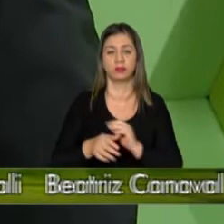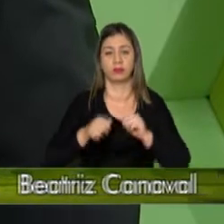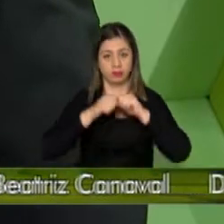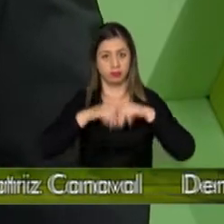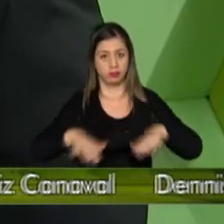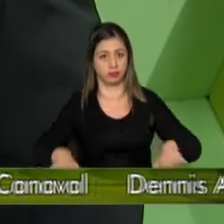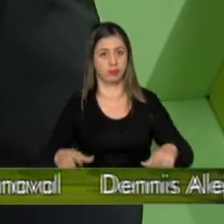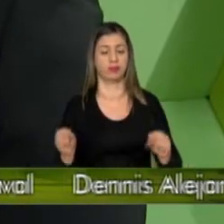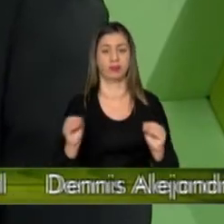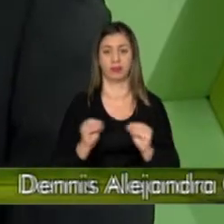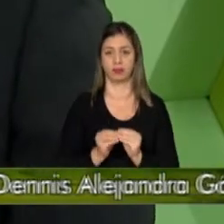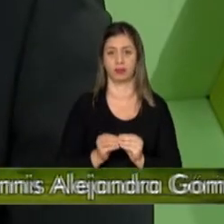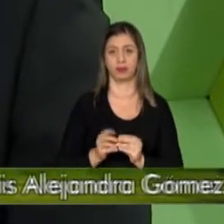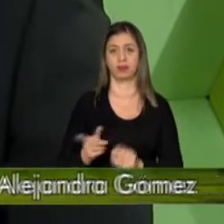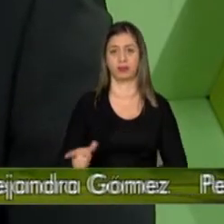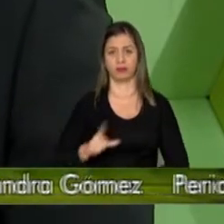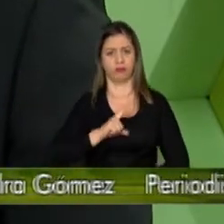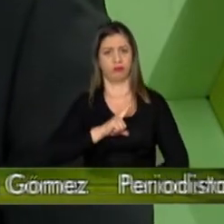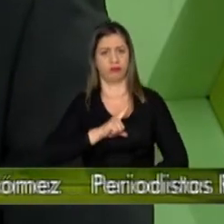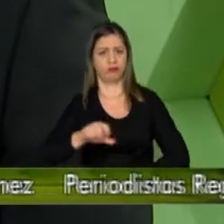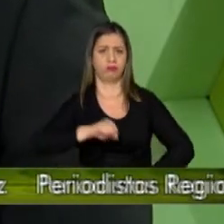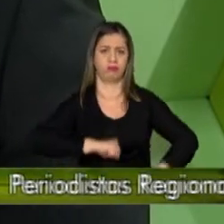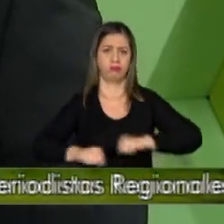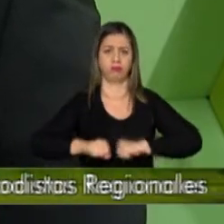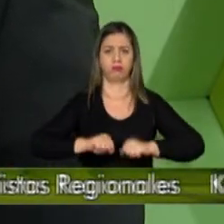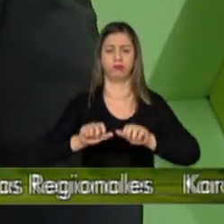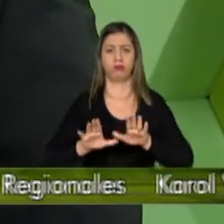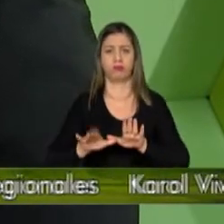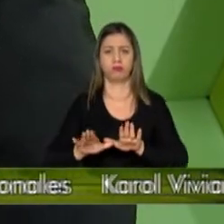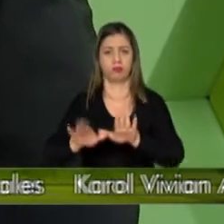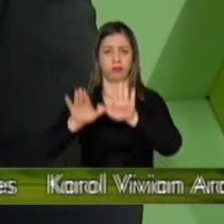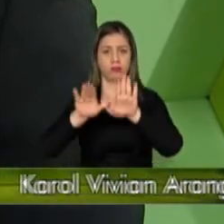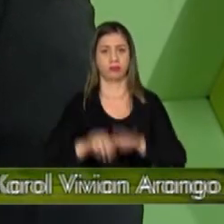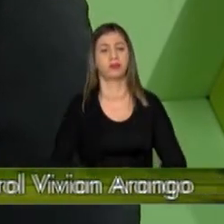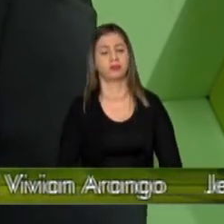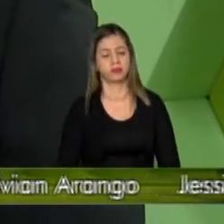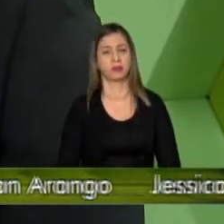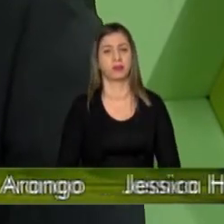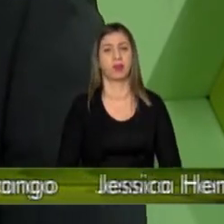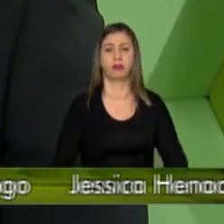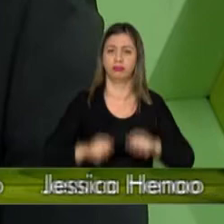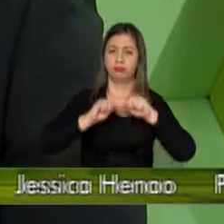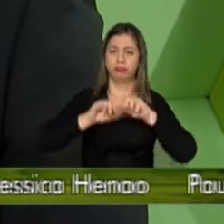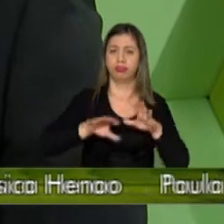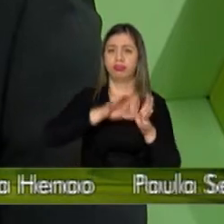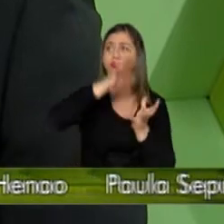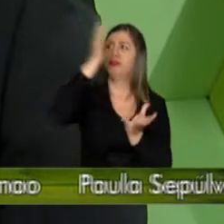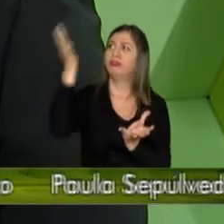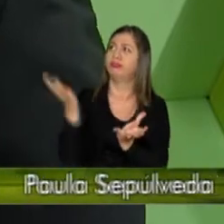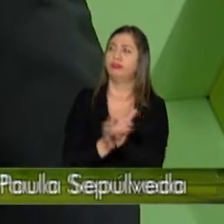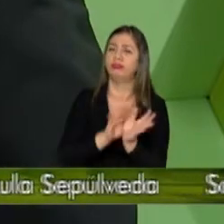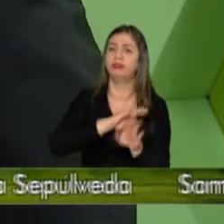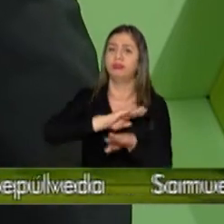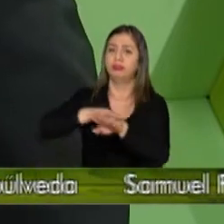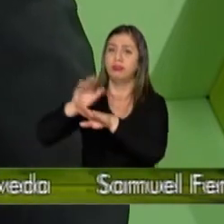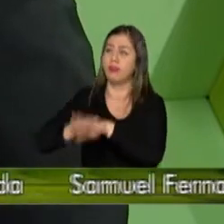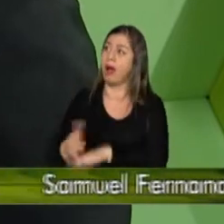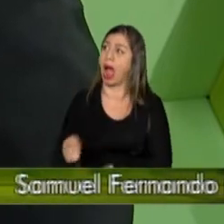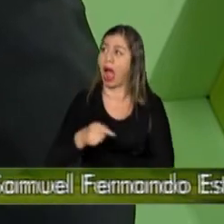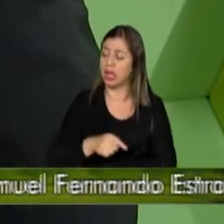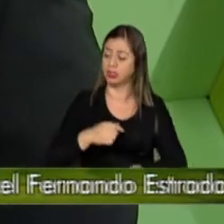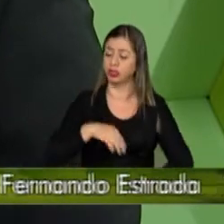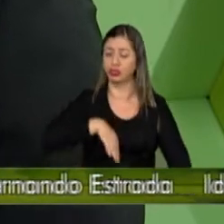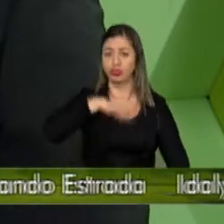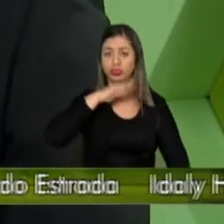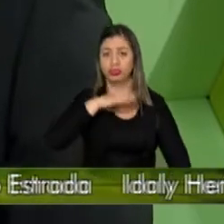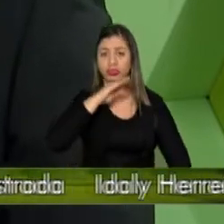todo por convertirse en un embajador de las aves, por llevar ese mensaje por todo el mundo de que somos ricos en